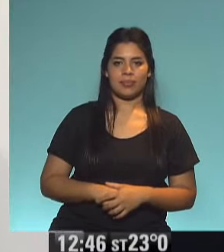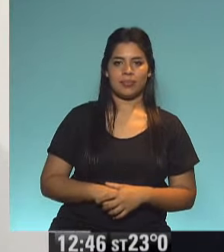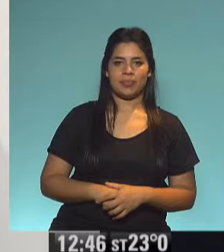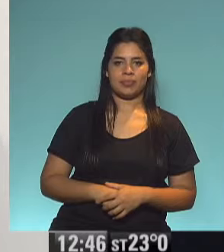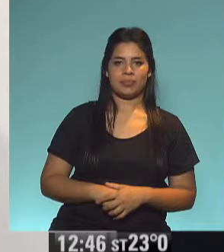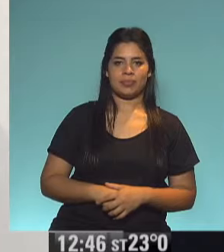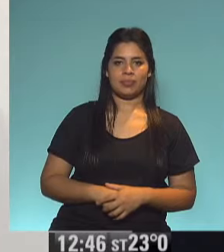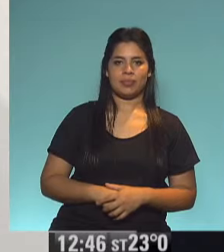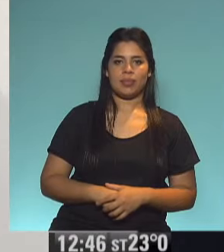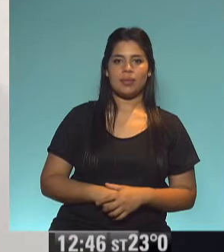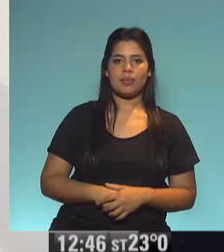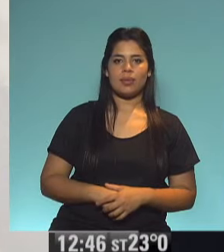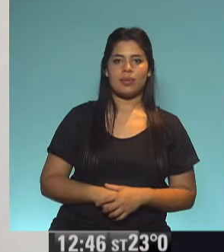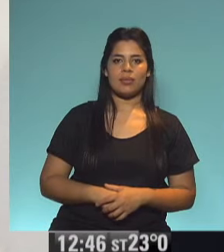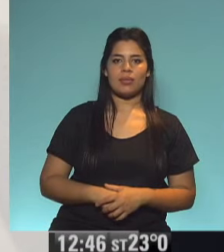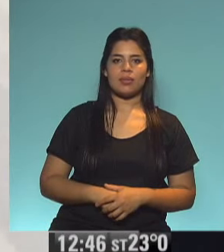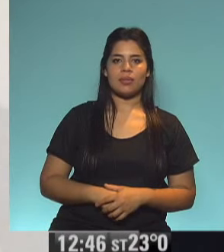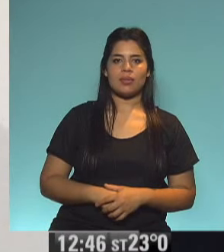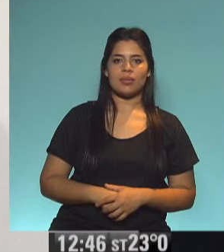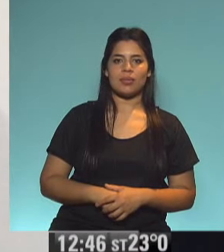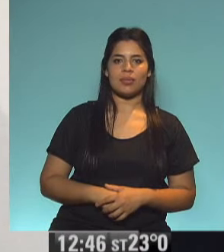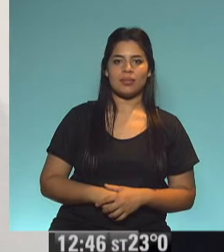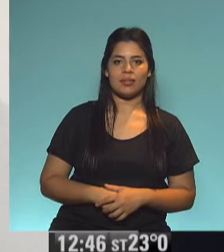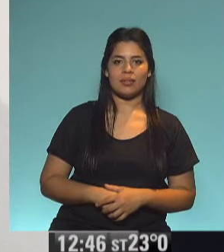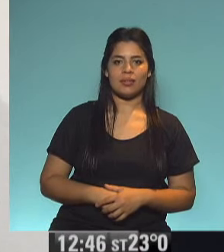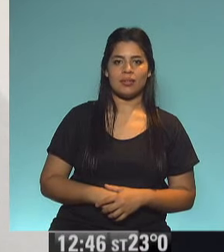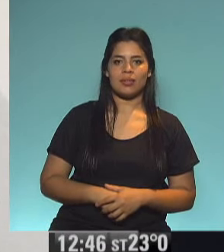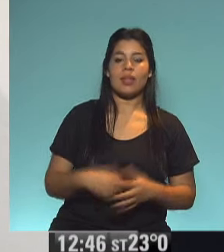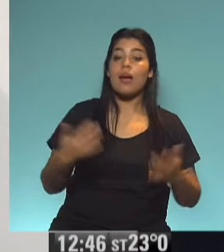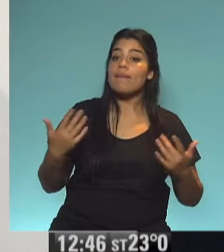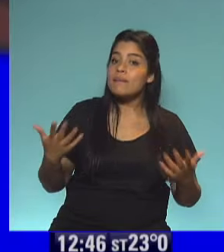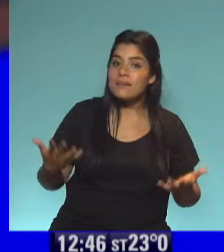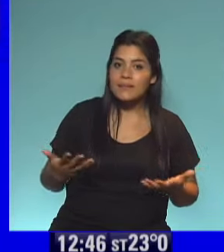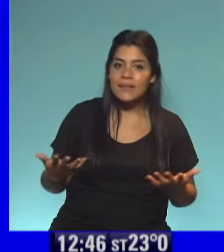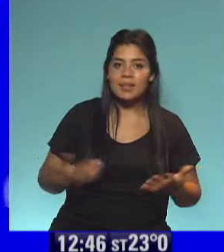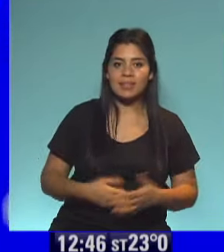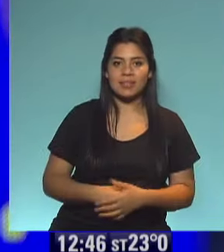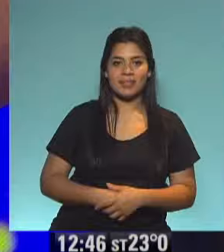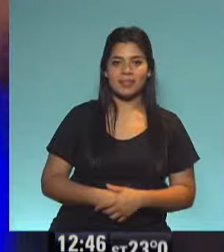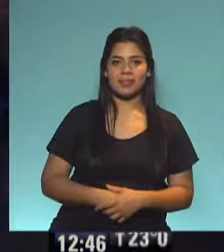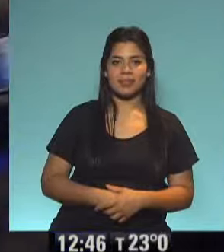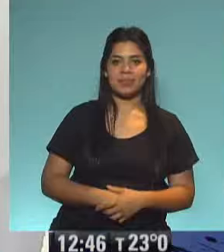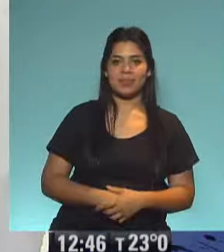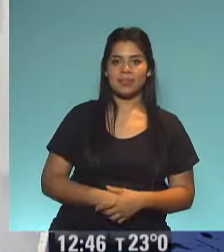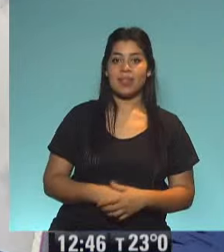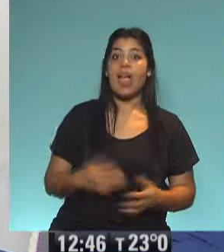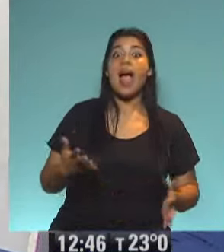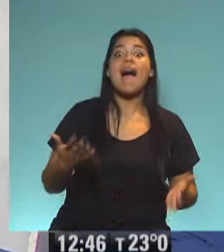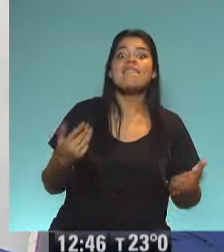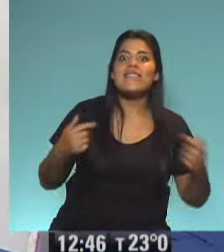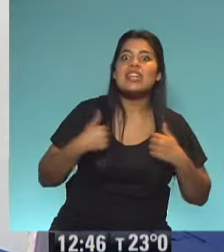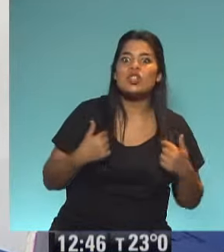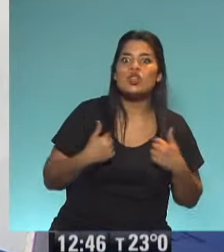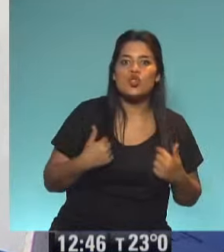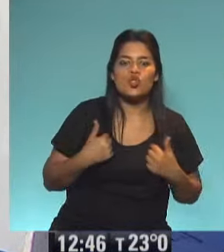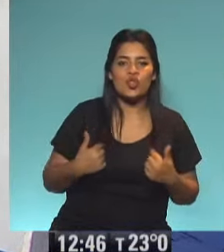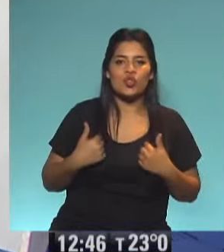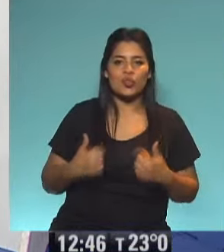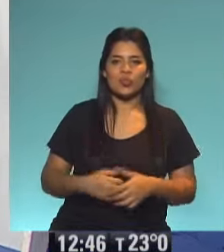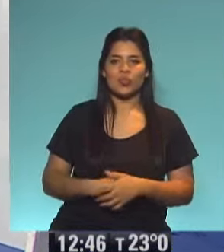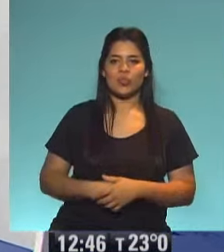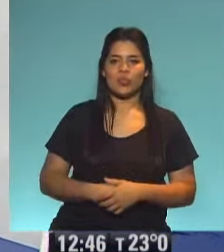¡Ah! ¡Qué lindo! Se siente bárbaro. A ver. No sé si después igual lo podemos. La muevo así un poco. A ver. Mira, la moví un poco para que se